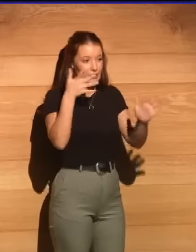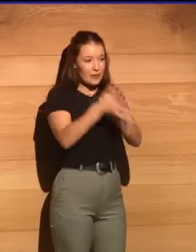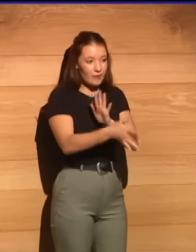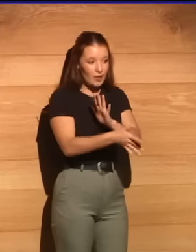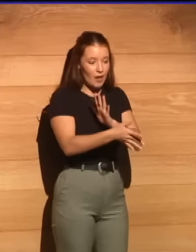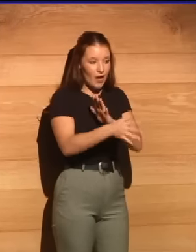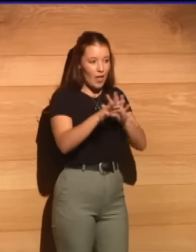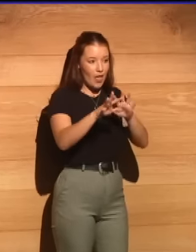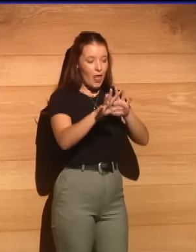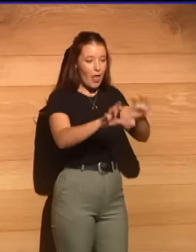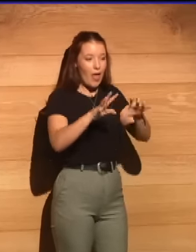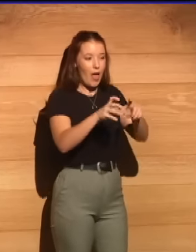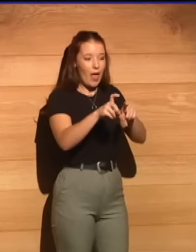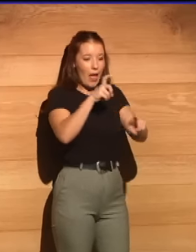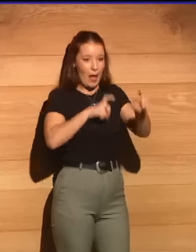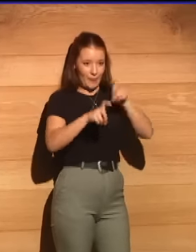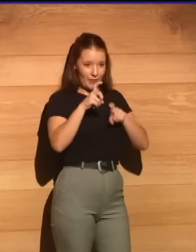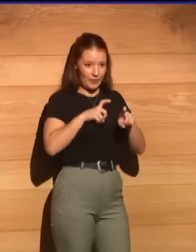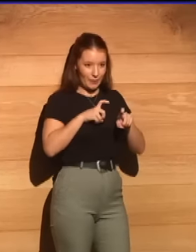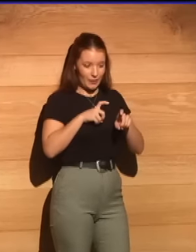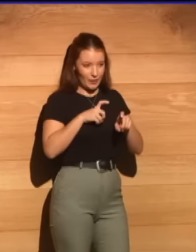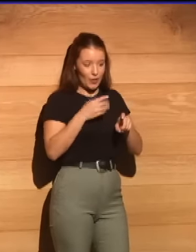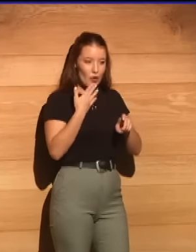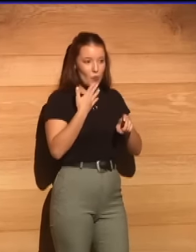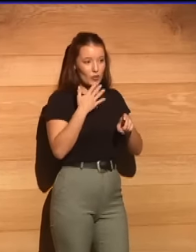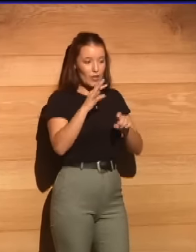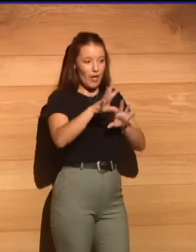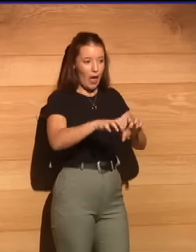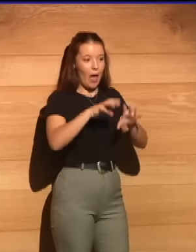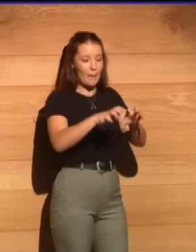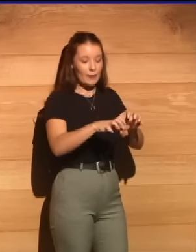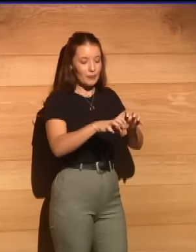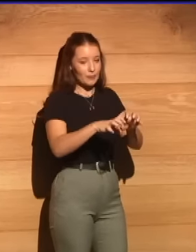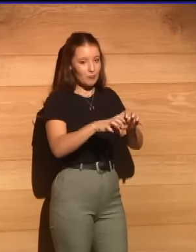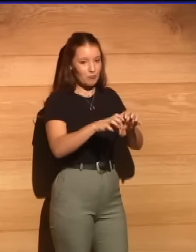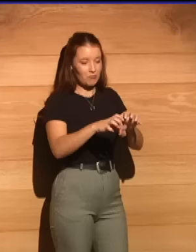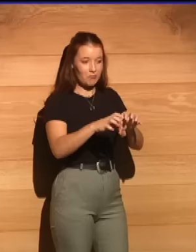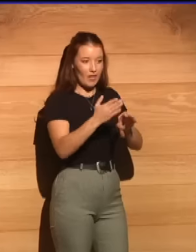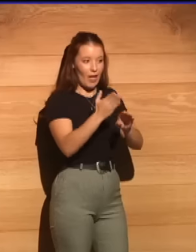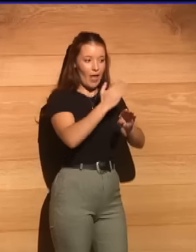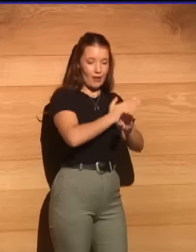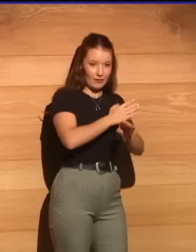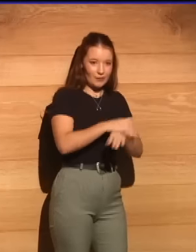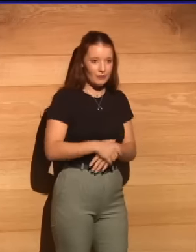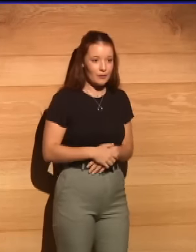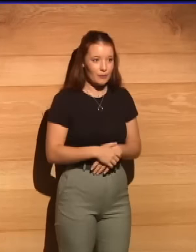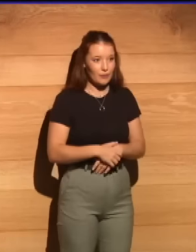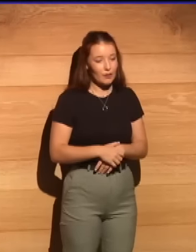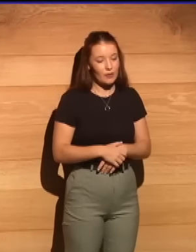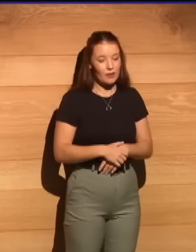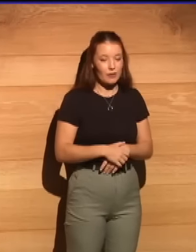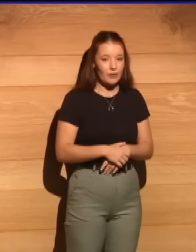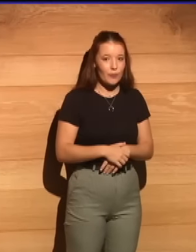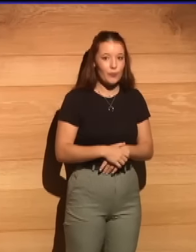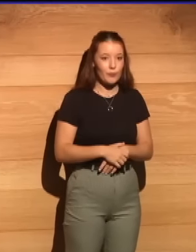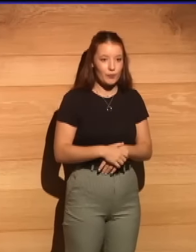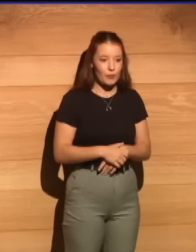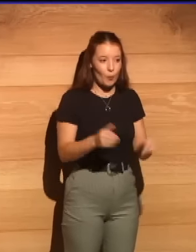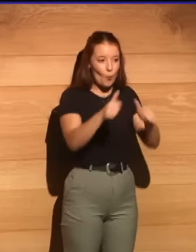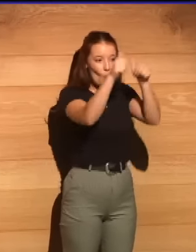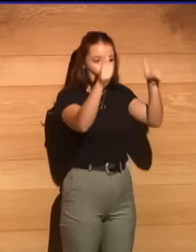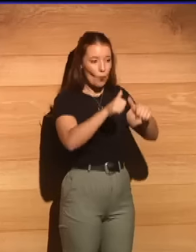más difícil de una persona es desaprender, ¿no? Esos sesgos que también tenemos como seres humanos, esos vicios adquiridos con un modelo de trabajo y de